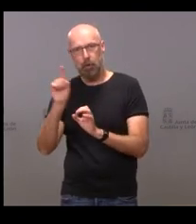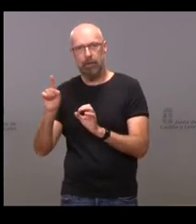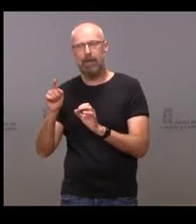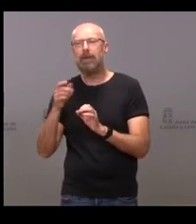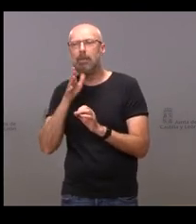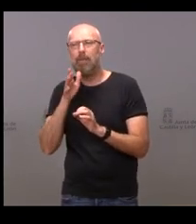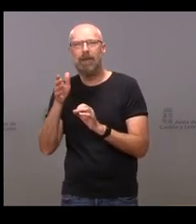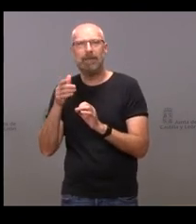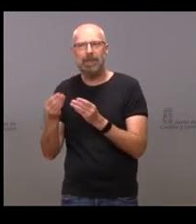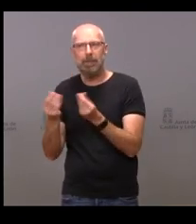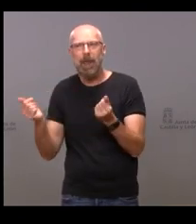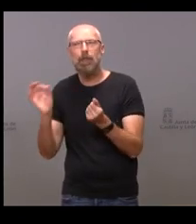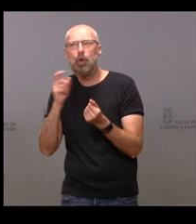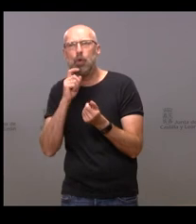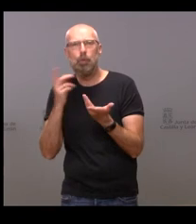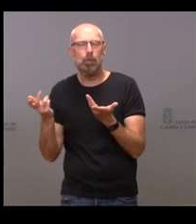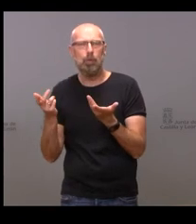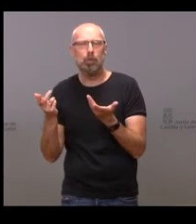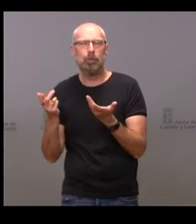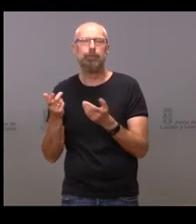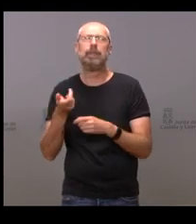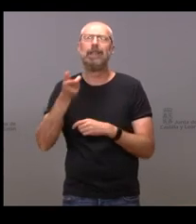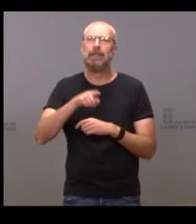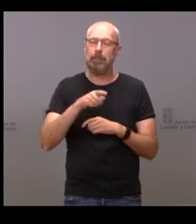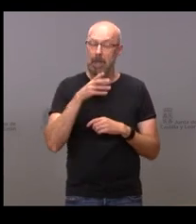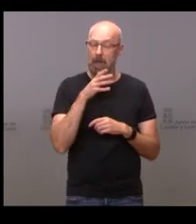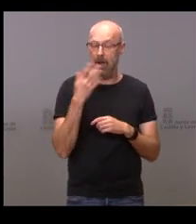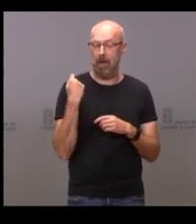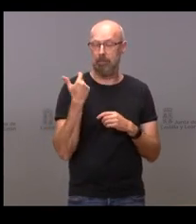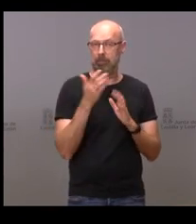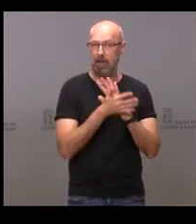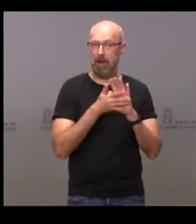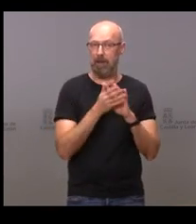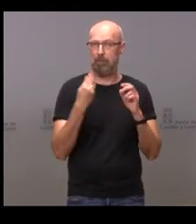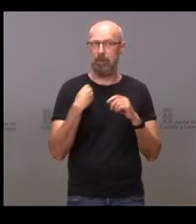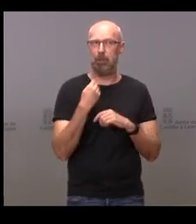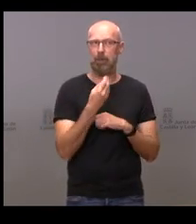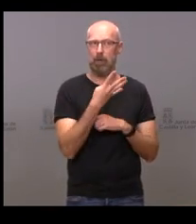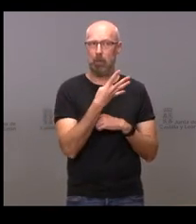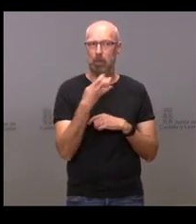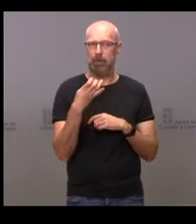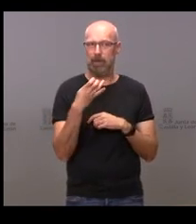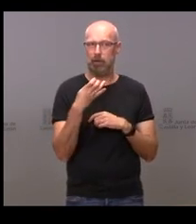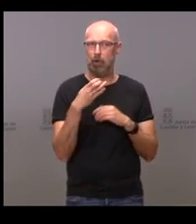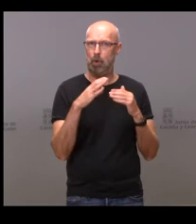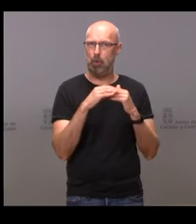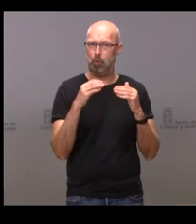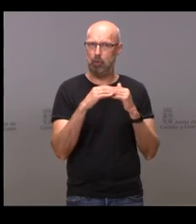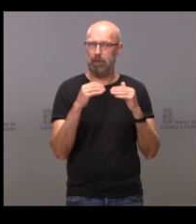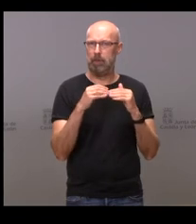pasa? Y luego lo que acaba de hablar ahora de los 400 habitantes por médico,